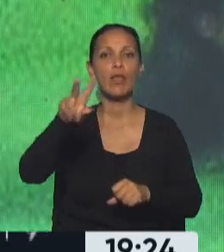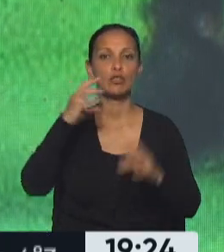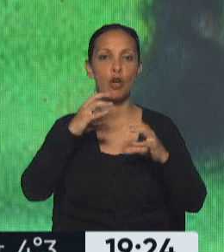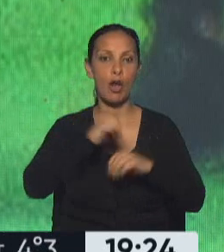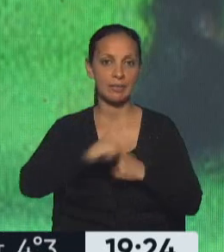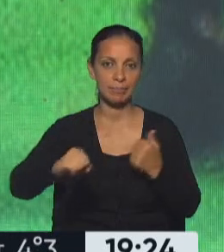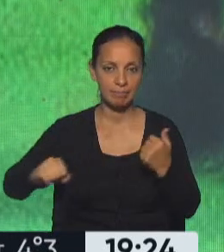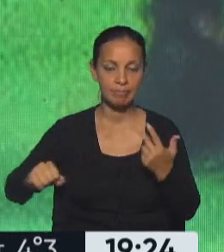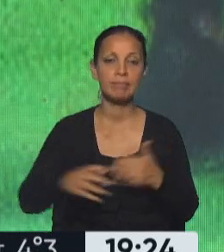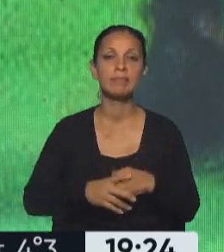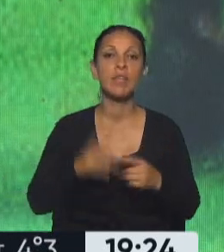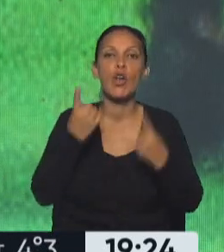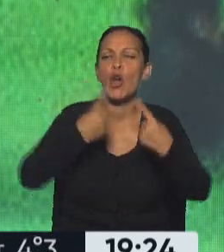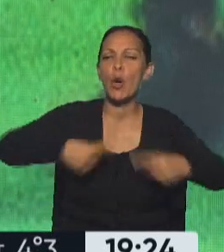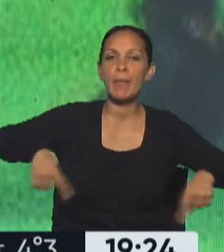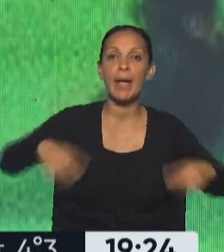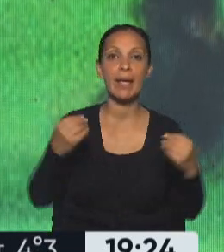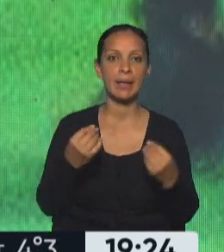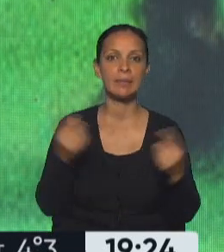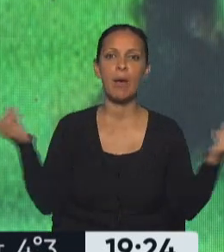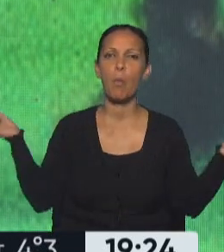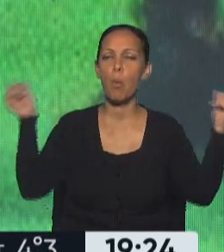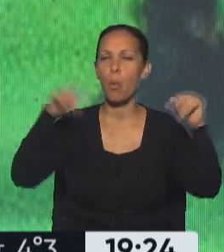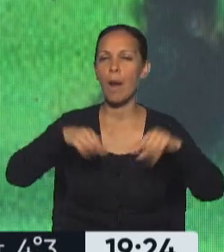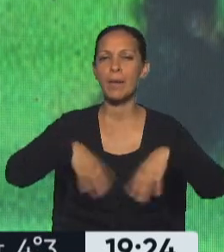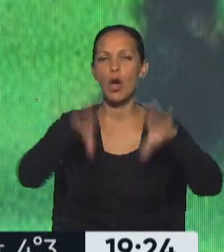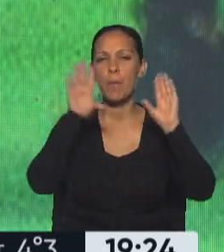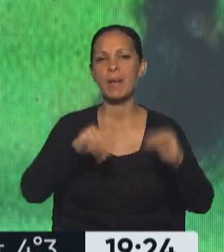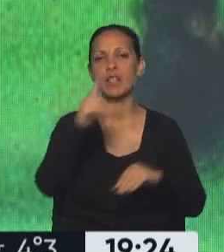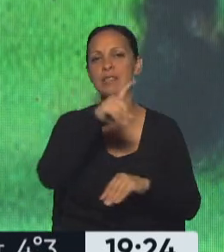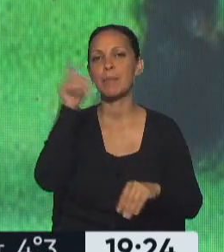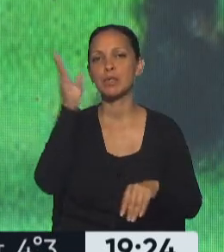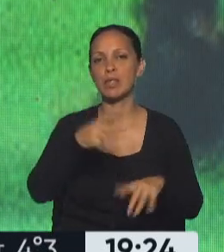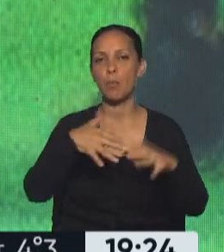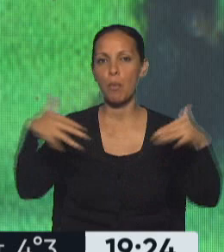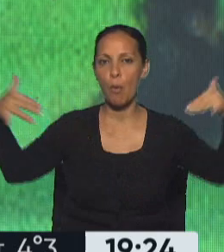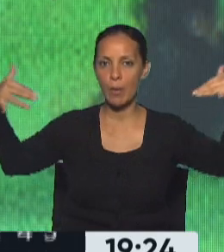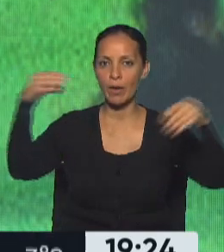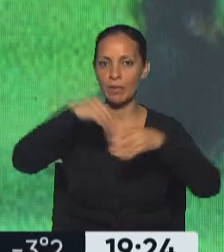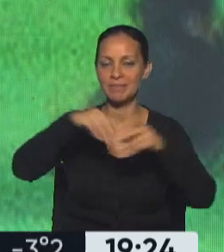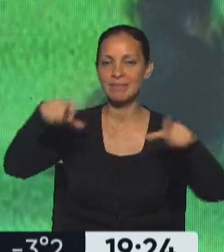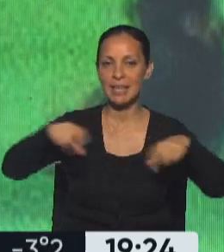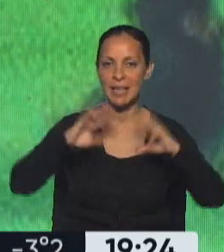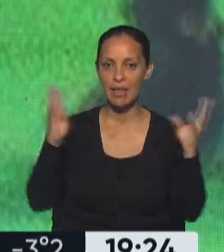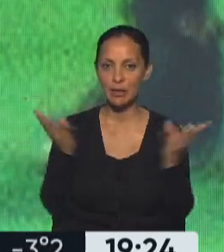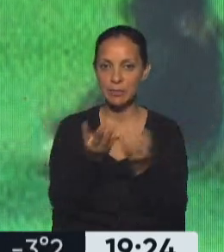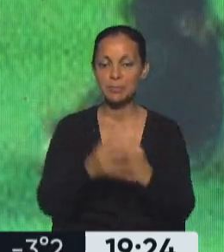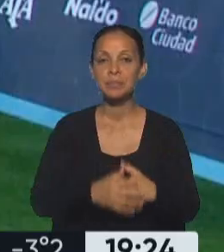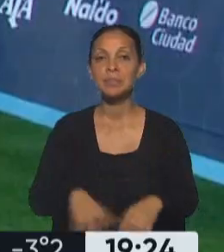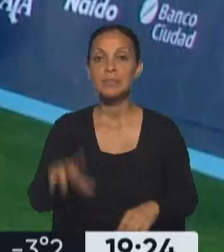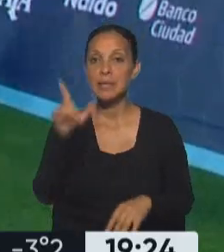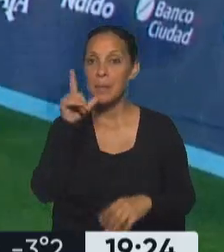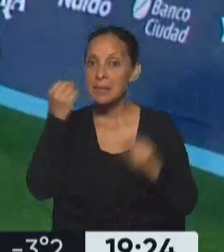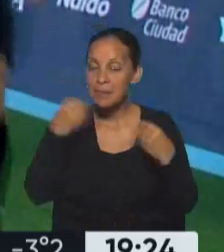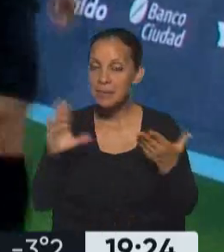con la novedad de la vuelta del aforo total para el público en los estadios. ¿Y qué te parece si arrancamos justamente